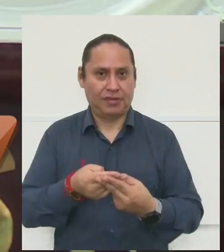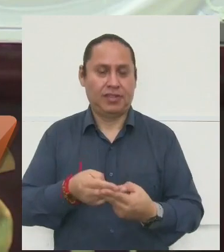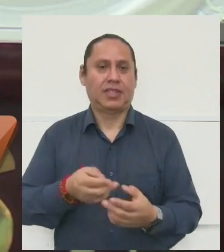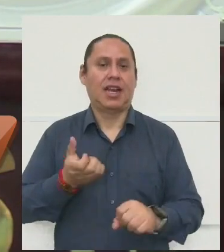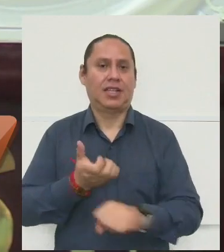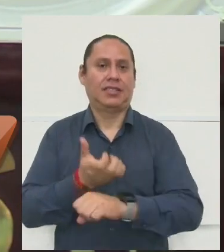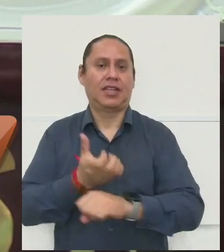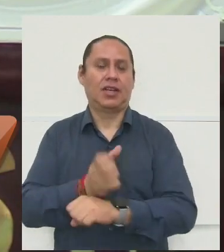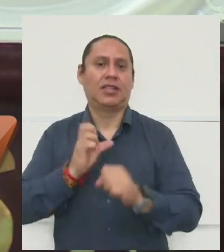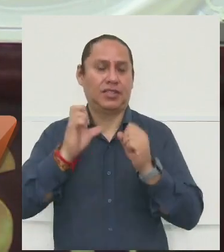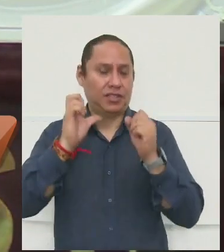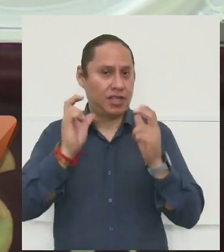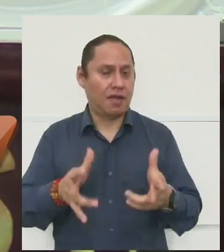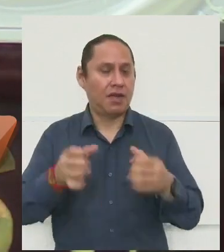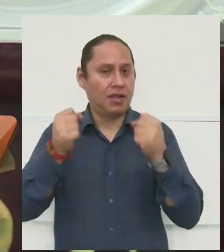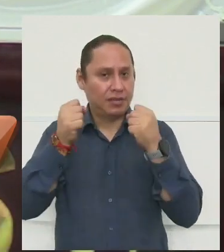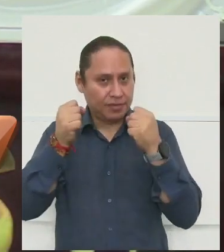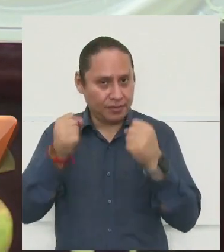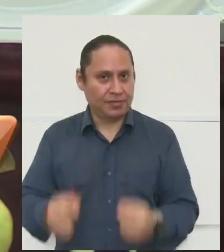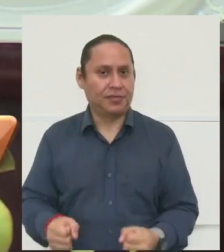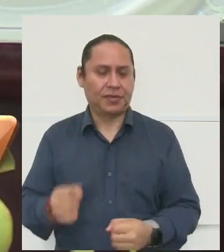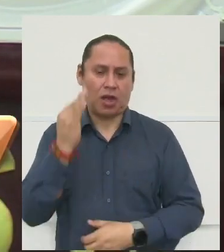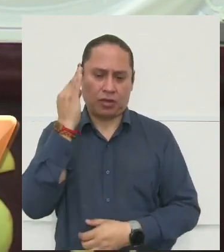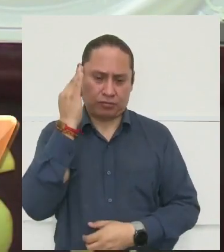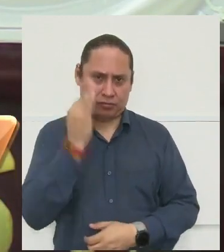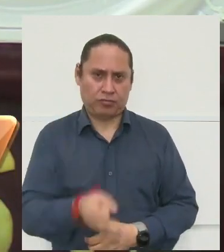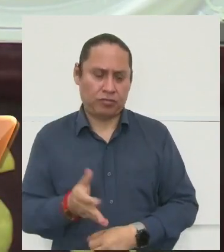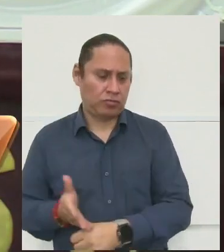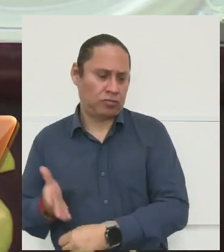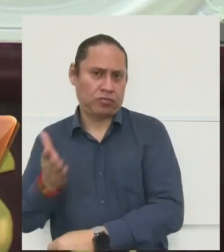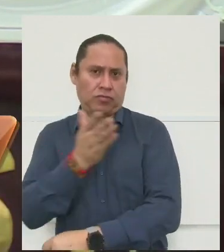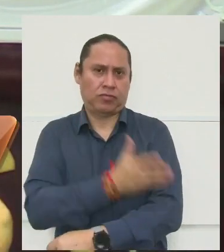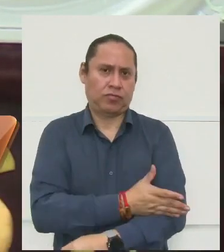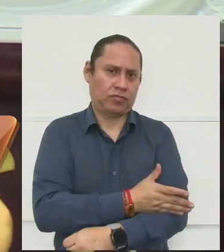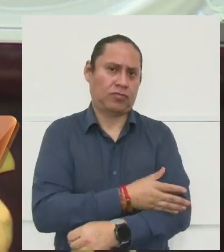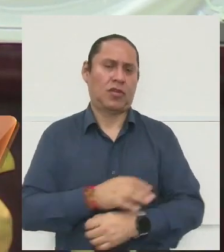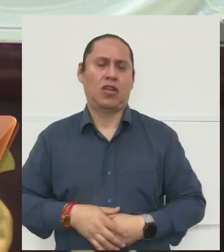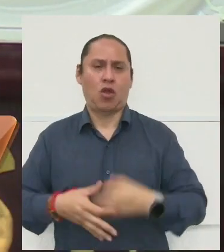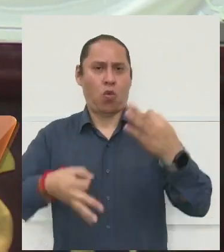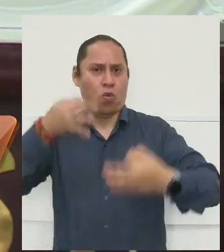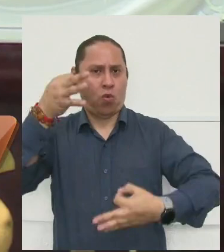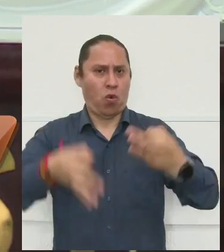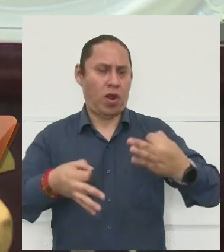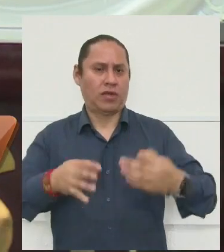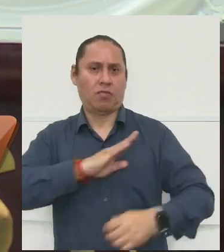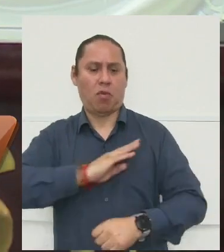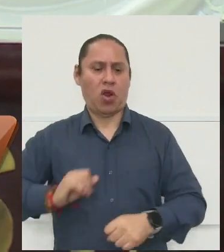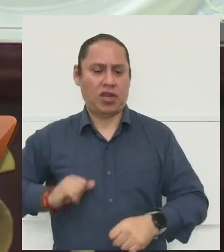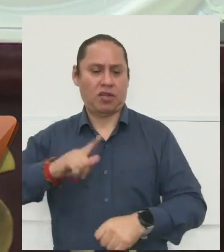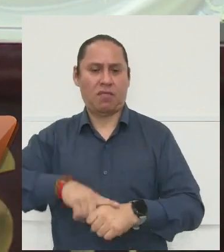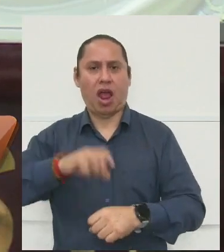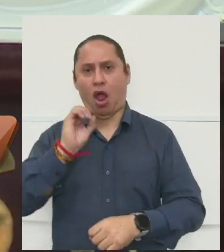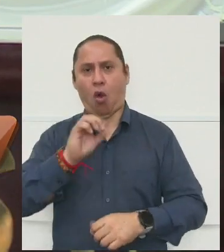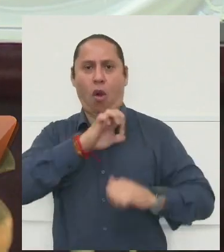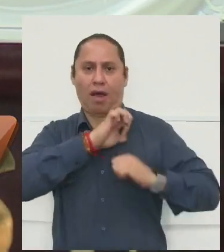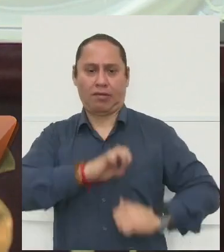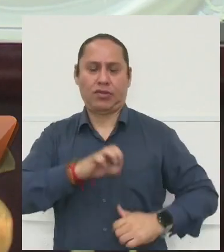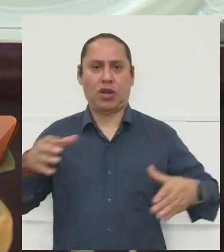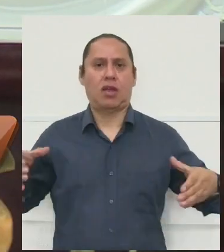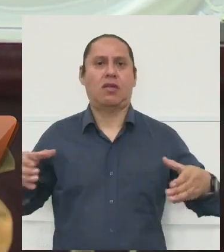de Chiapas a garantizar que se acepten previamente avaladas por el juez municipal o autoridad de la